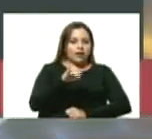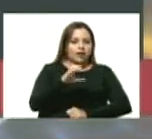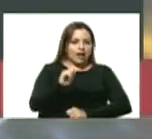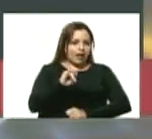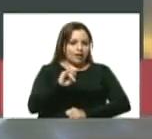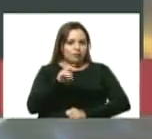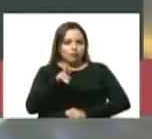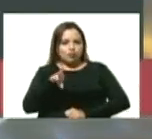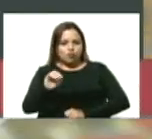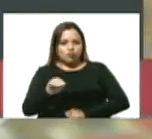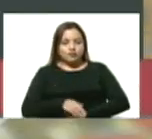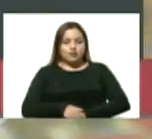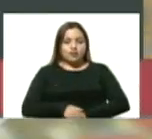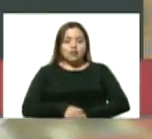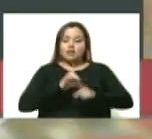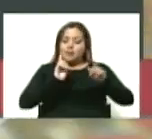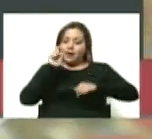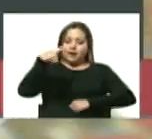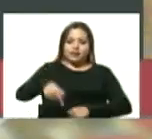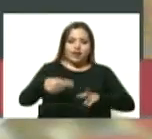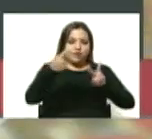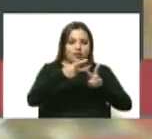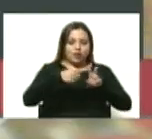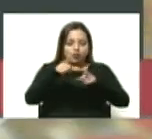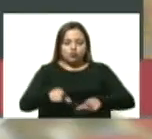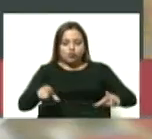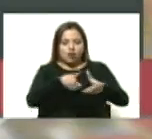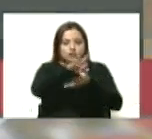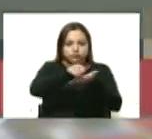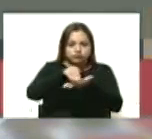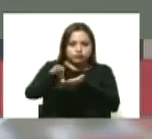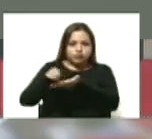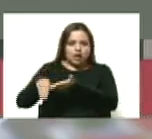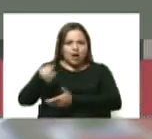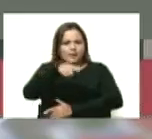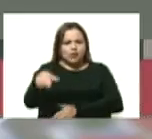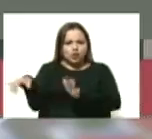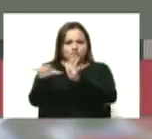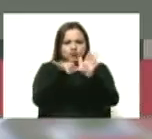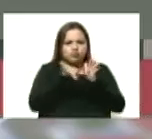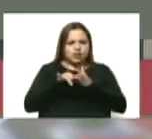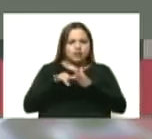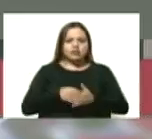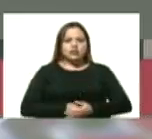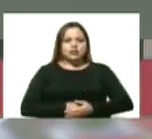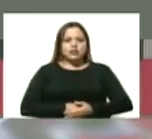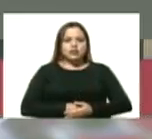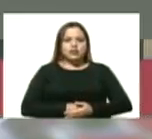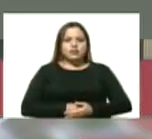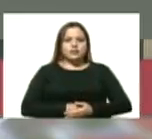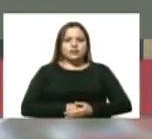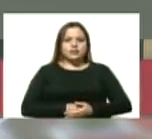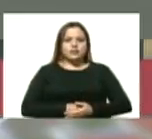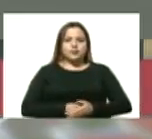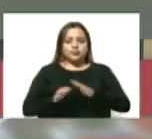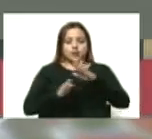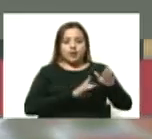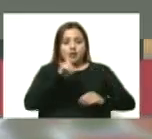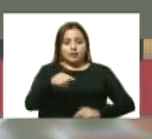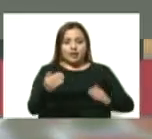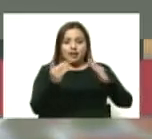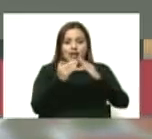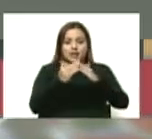También acá en Venezolana de Televisión nosotros tenemos un centro de acopio a los vecinos que se encuentran en Los Ruices, Casa Parroquial La Sagrada Familia,